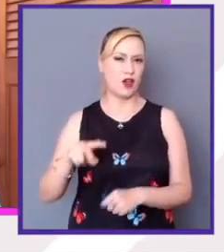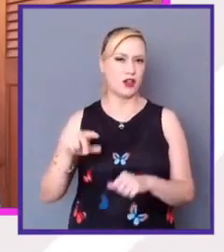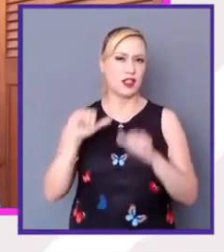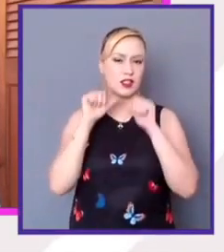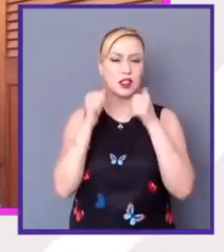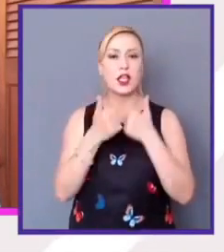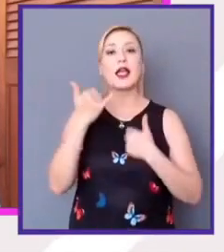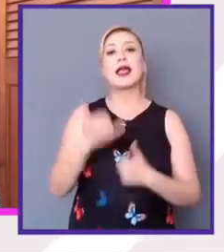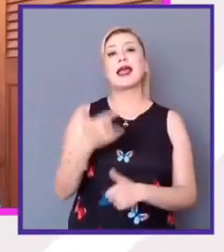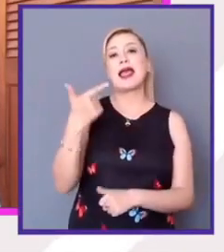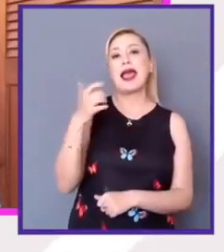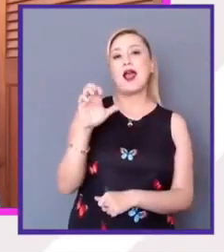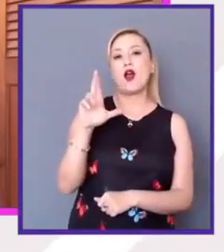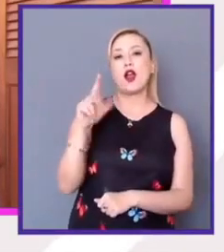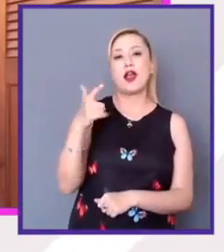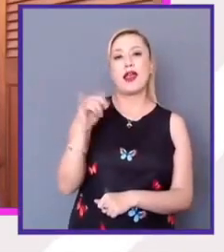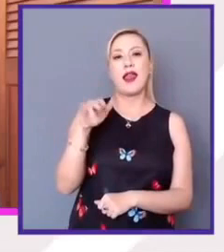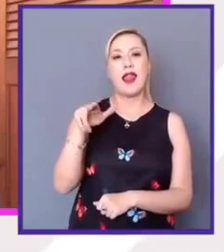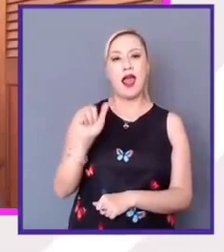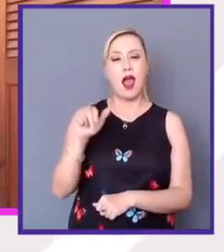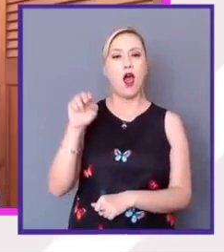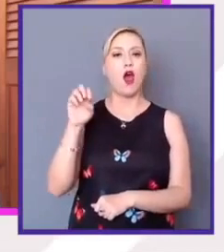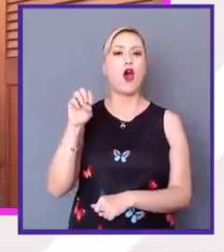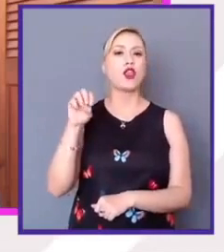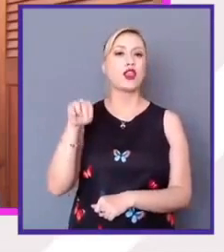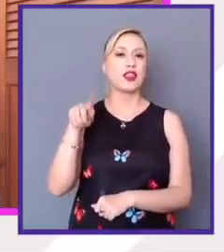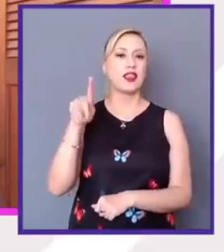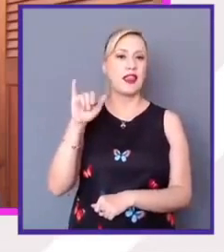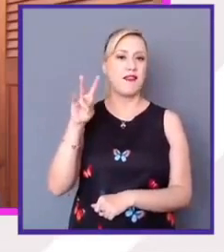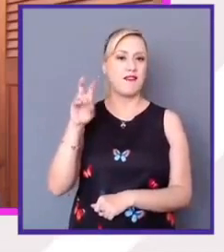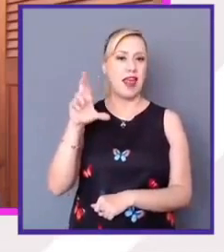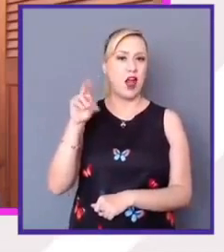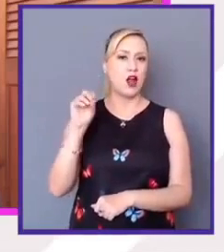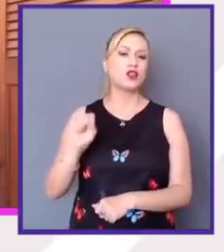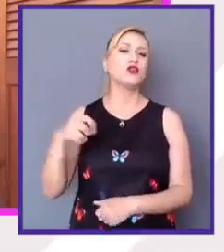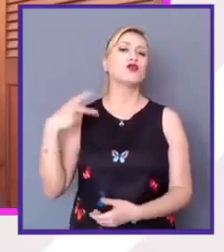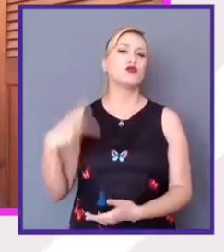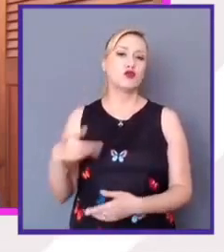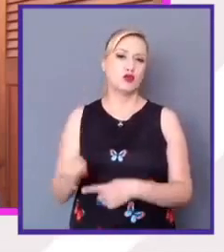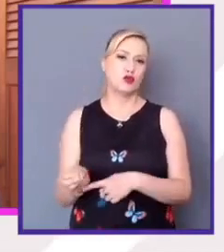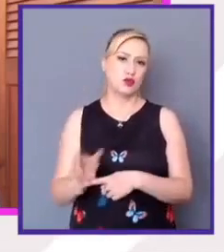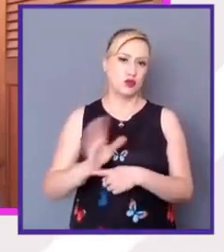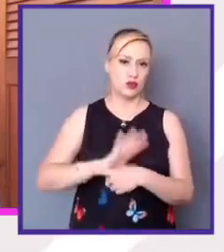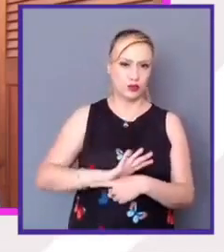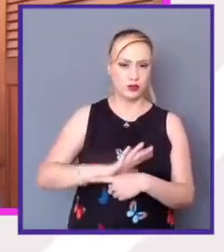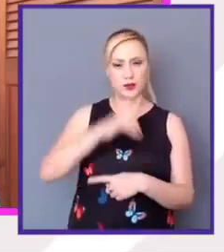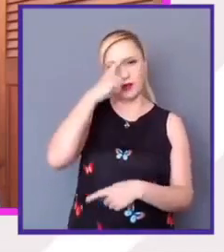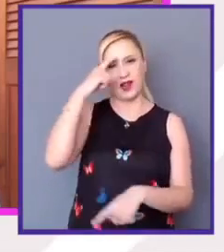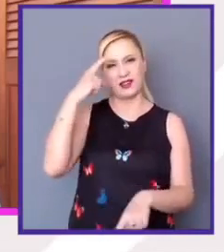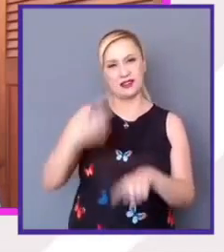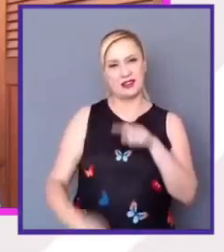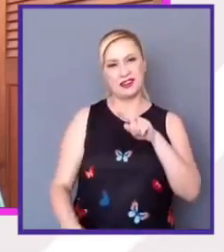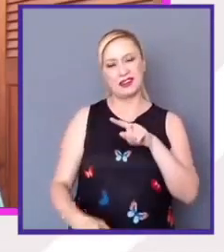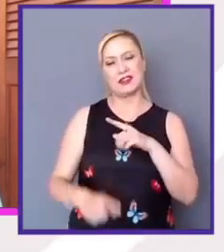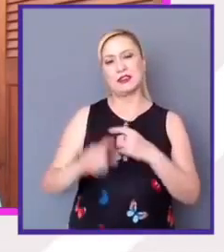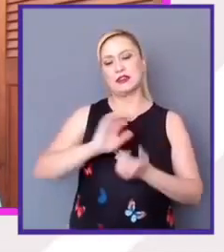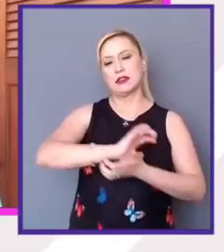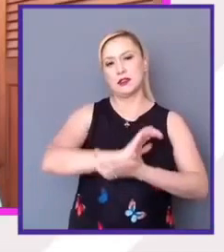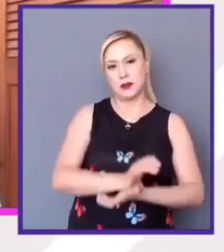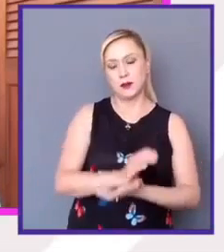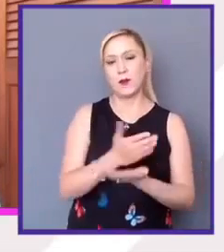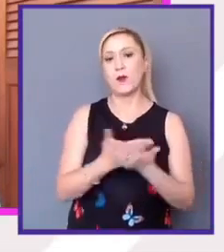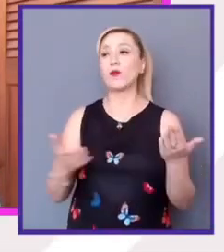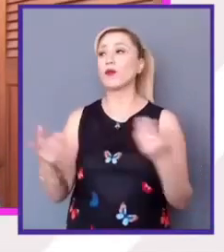Secretaría Técnica del Consejo para Prevenir y Eliminar la Discriminación de la Ciudad de México. En este primer bloque, para hablar sobre las empresas antirracistas,